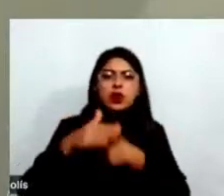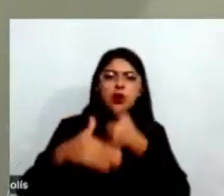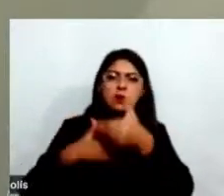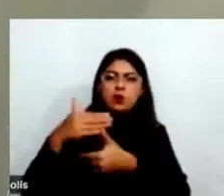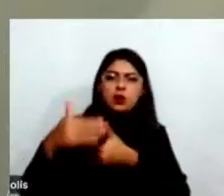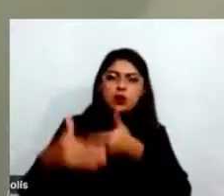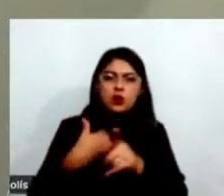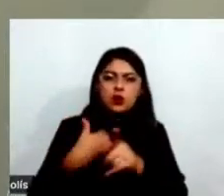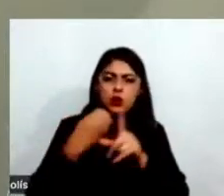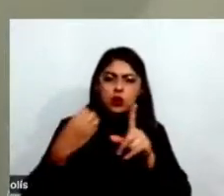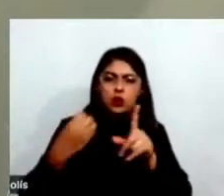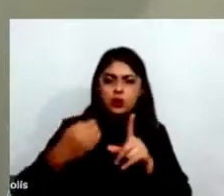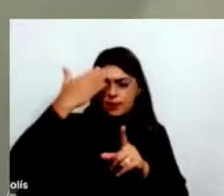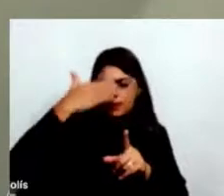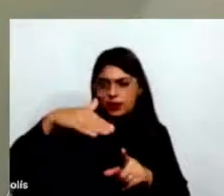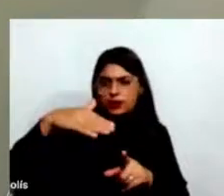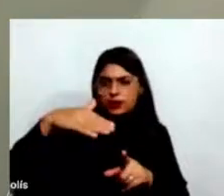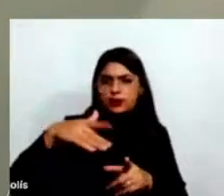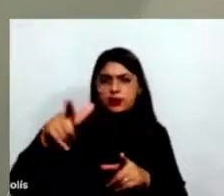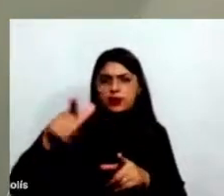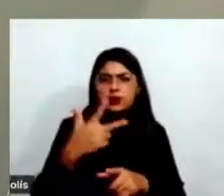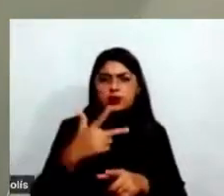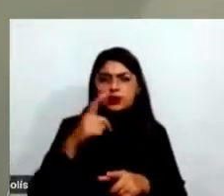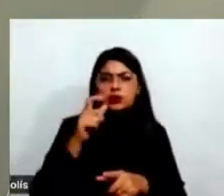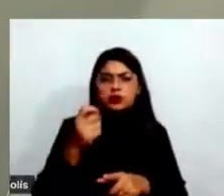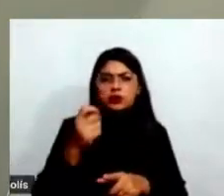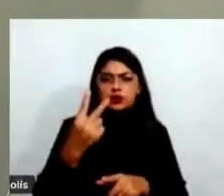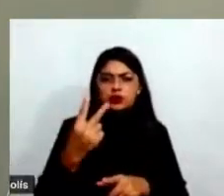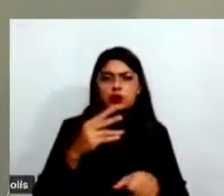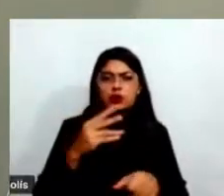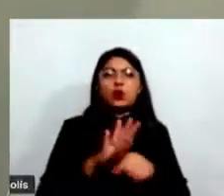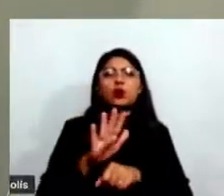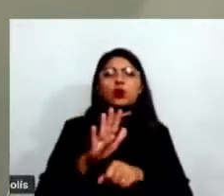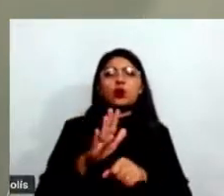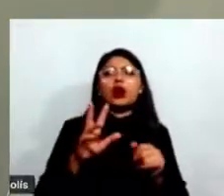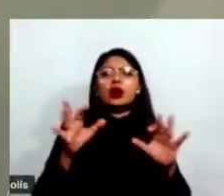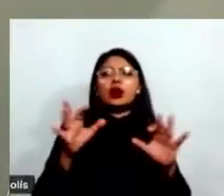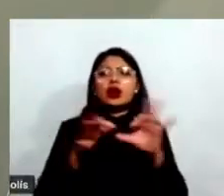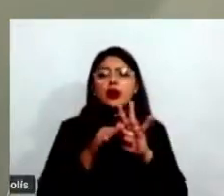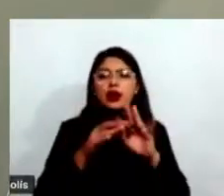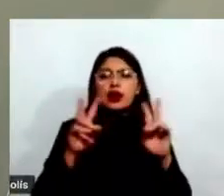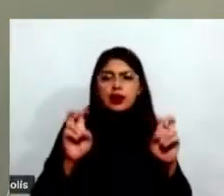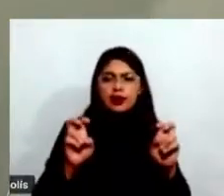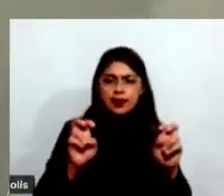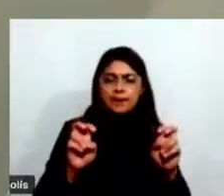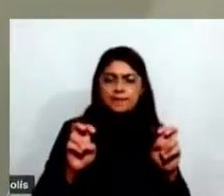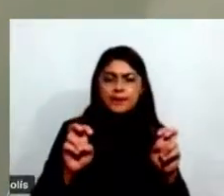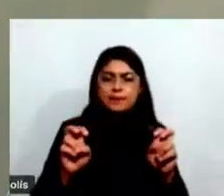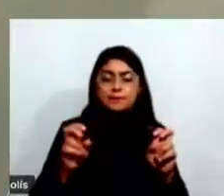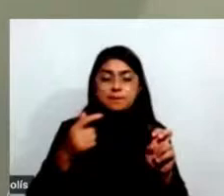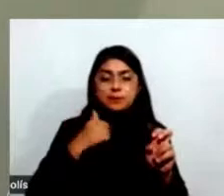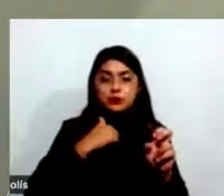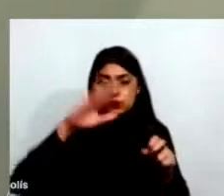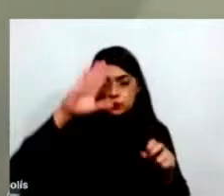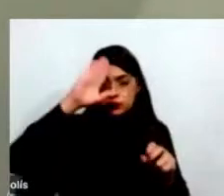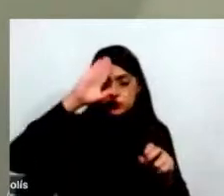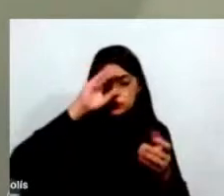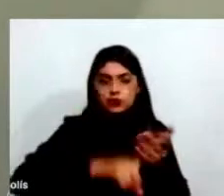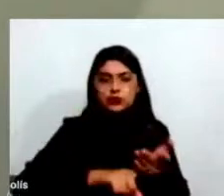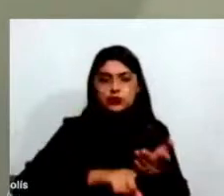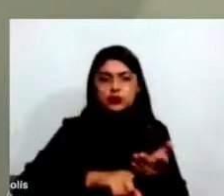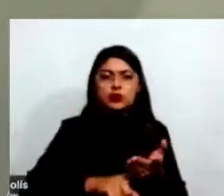del 8.2. Y insisto, a mí me parece que si los procesos disciplinarios y los procesos